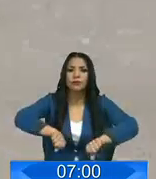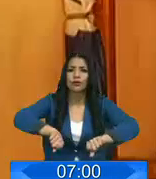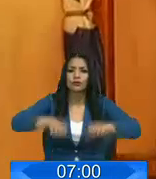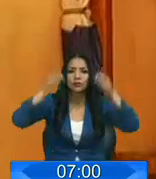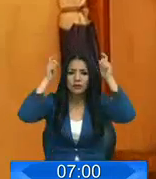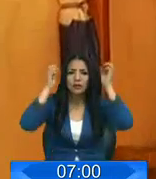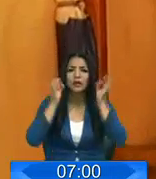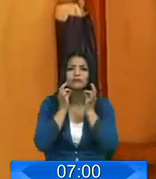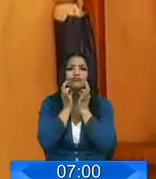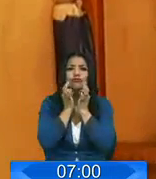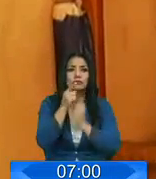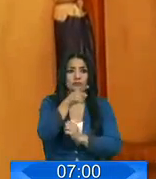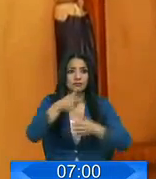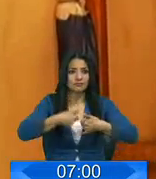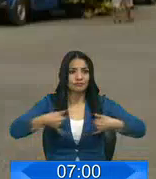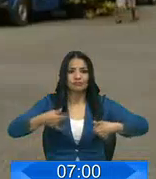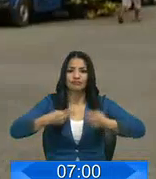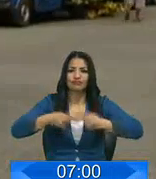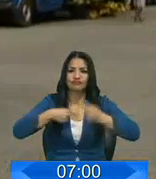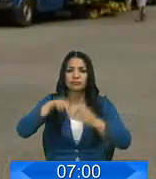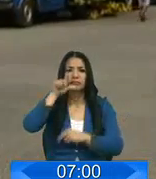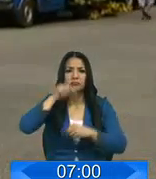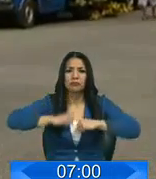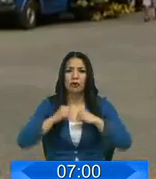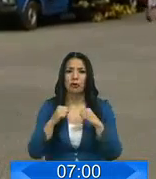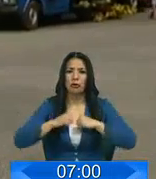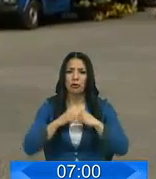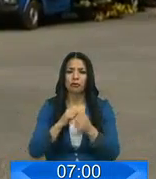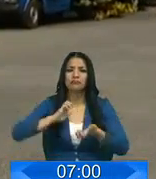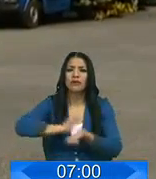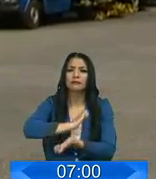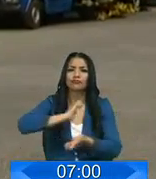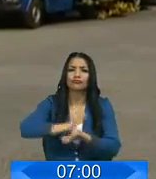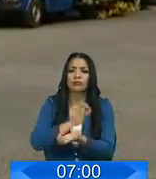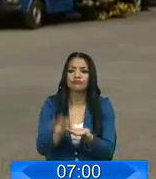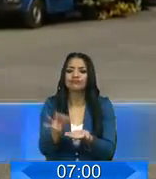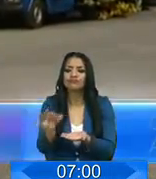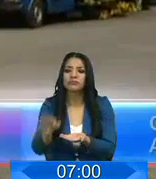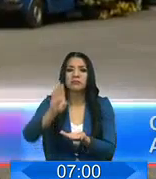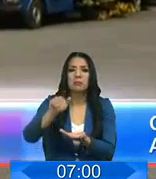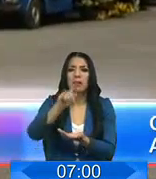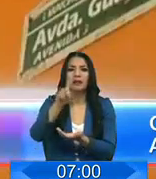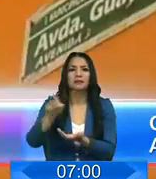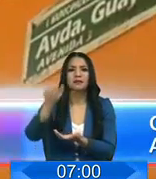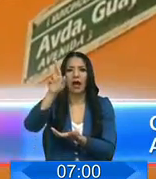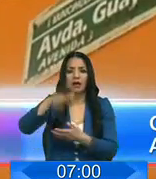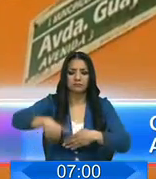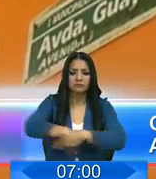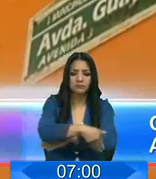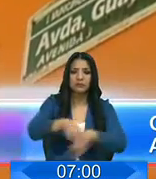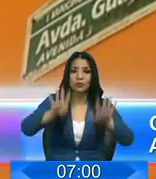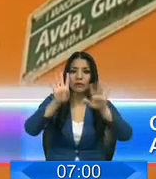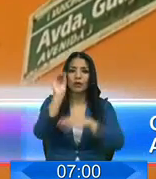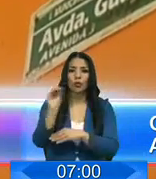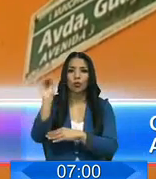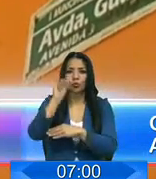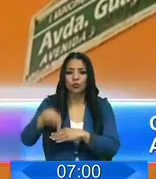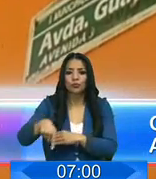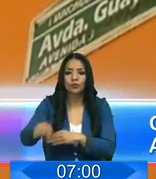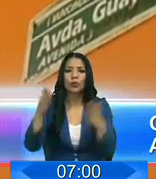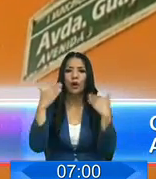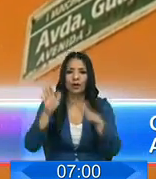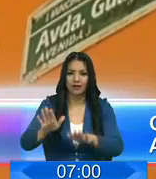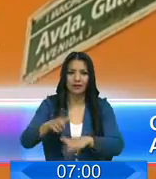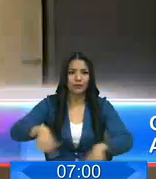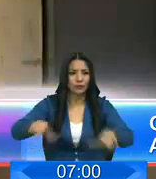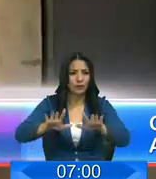cascos a ese local de venta de pollos y queso en el centro del cantón Balsar, en el barrio de la calle 9 de Octubre y la avenida Guayaquil. Y uno de